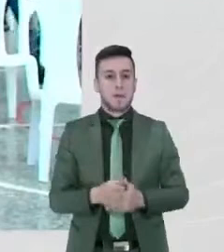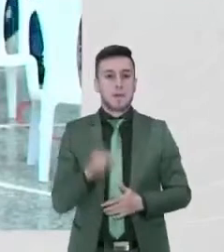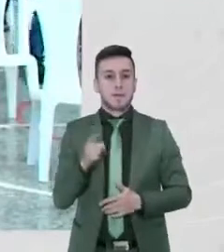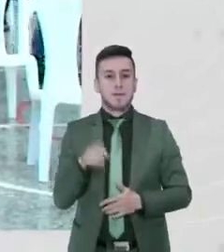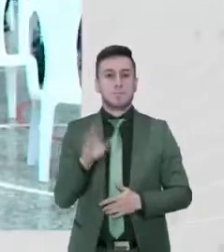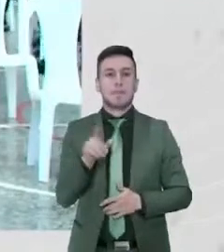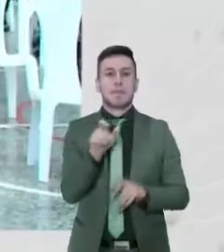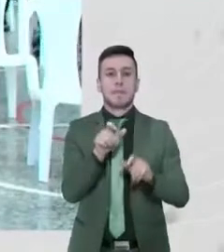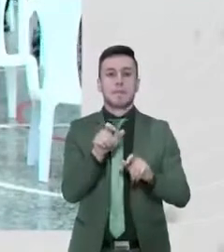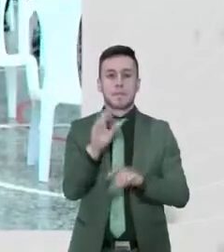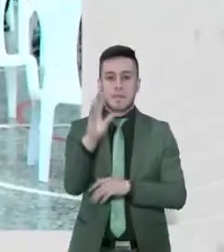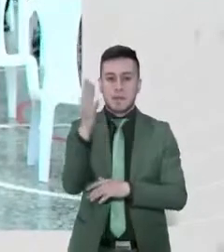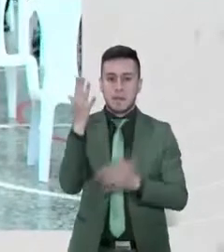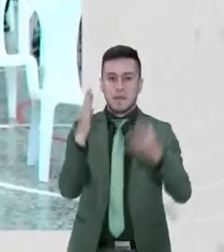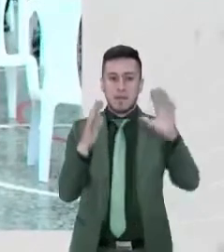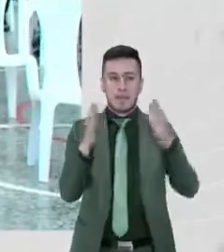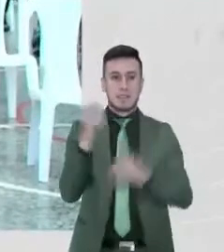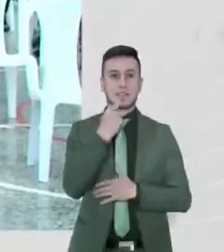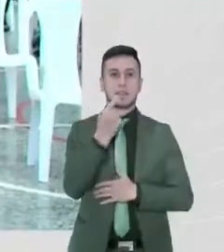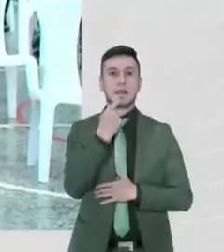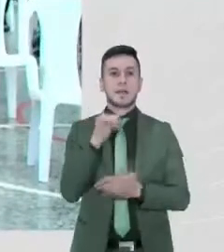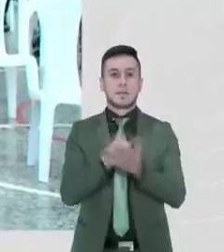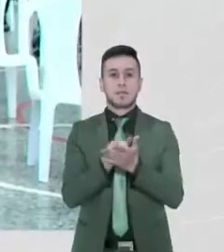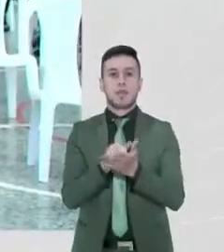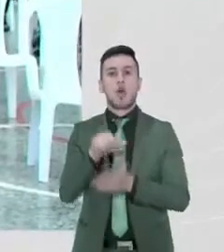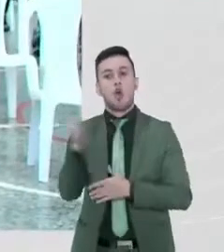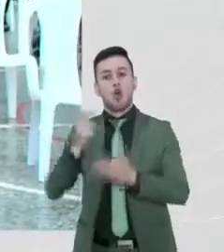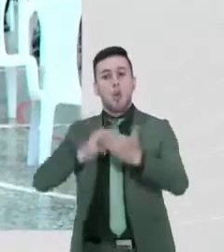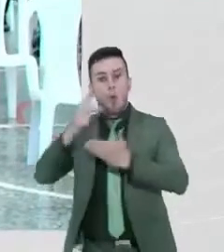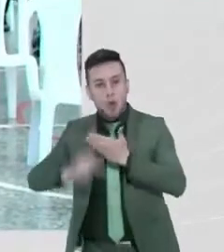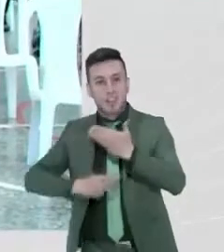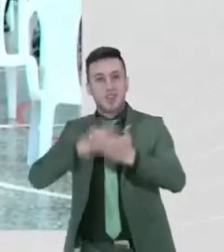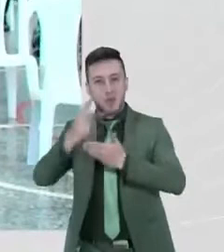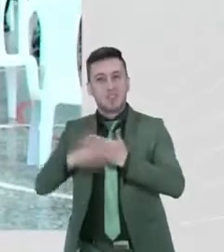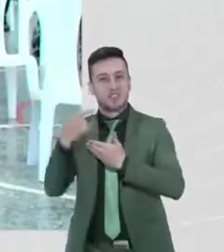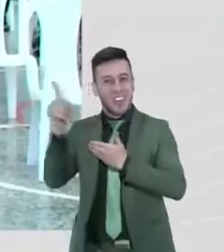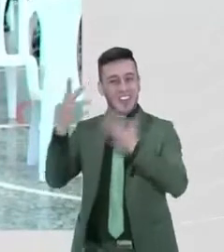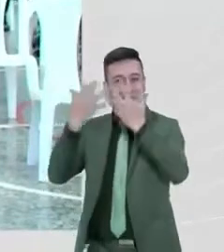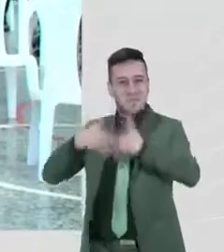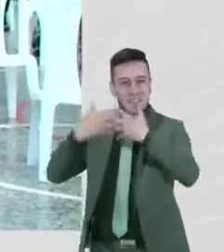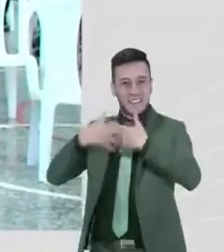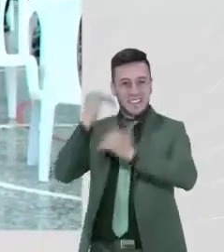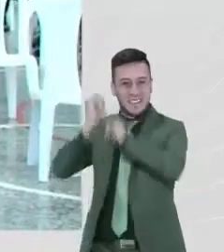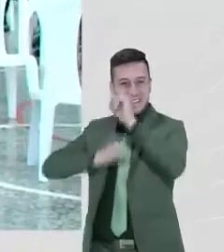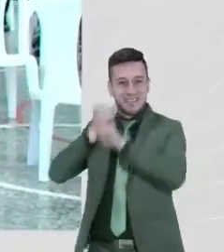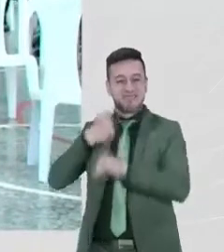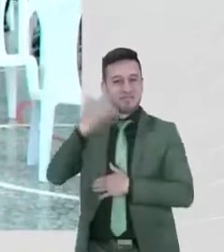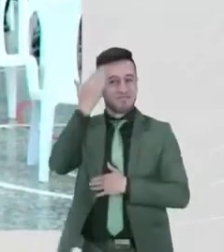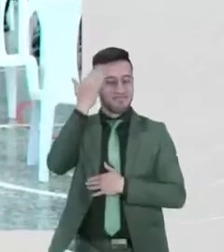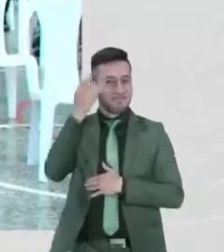población de especies ya sucede en terrenos cercanos a otros proyectos de otras multinacionales ya asentadas en nuestro